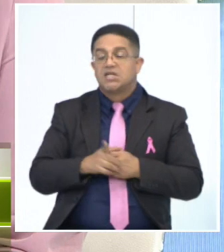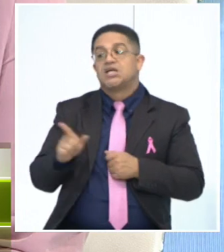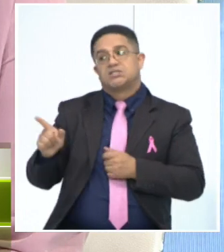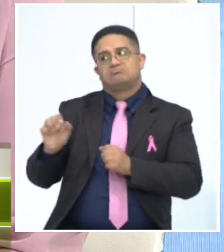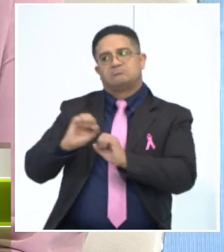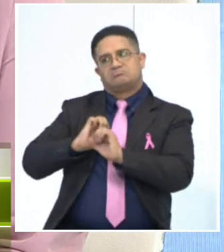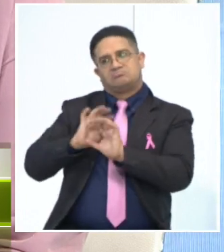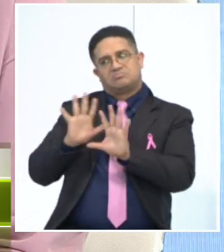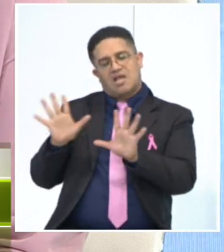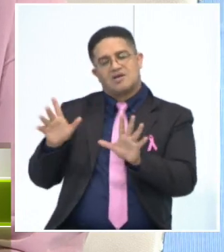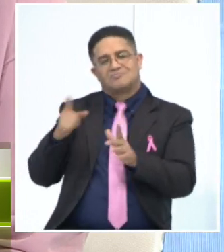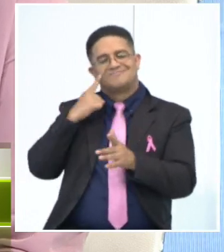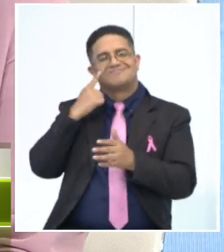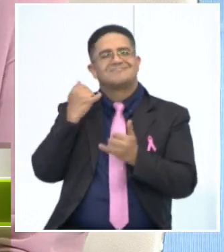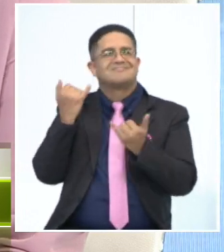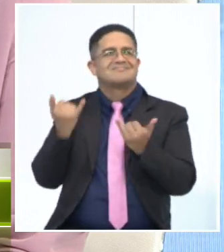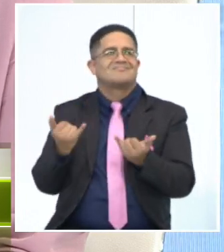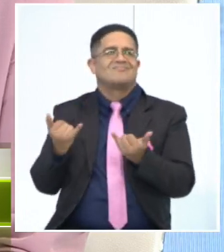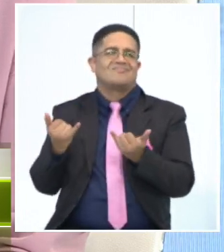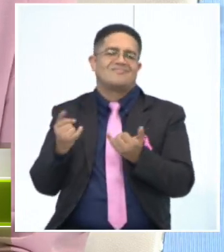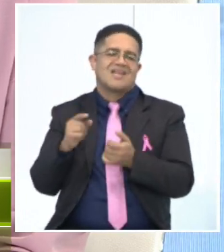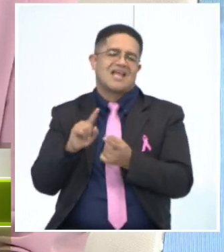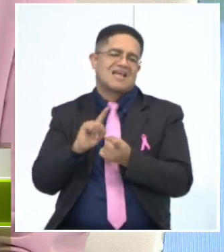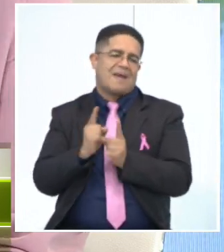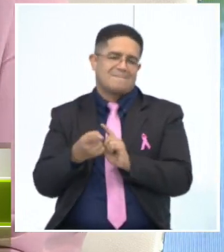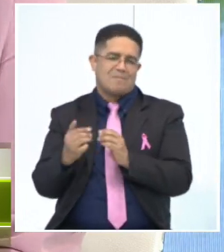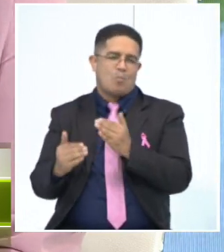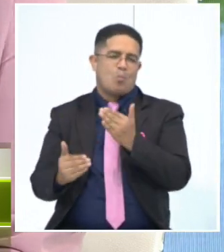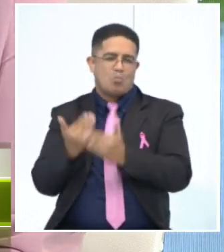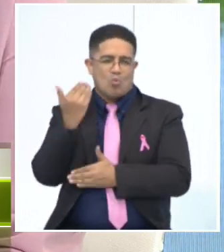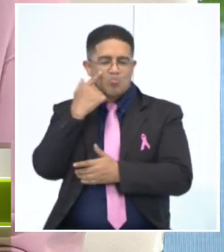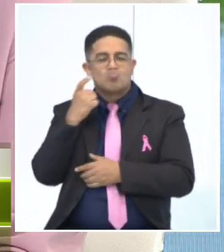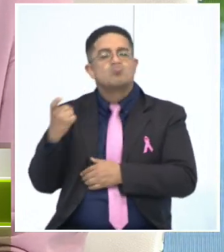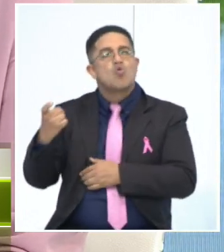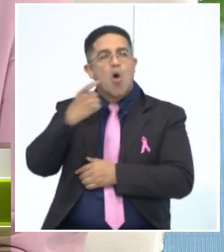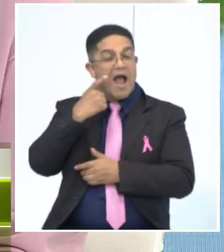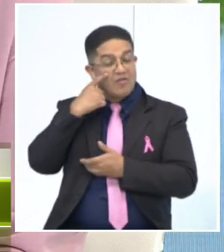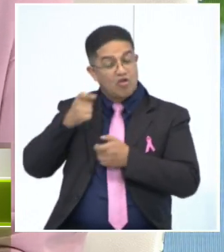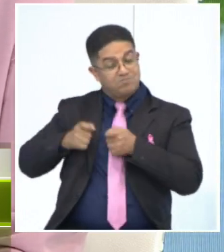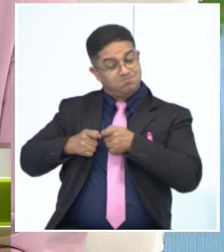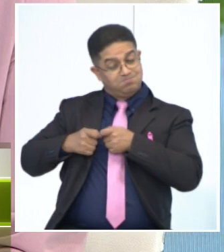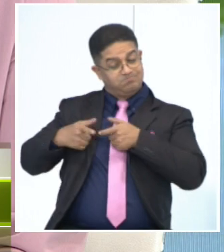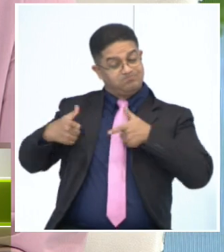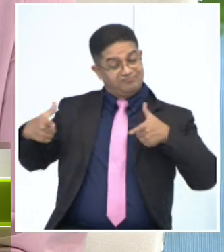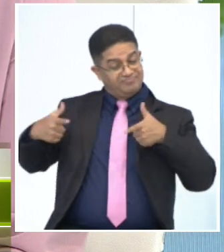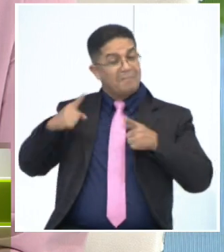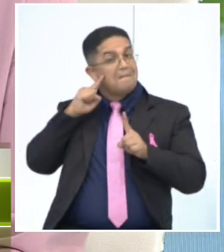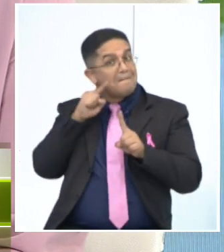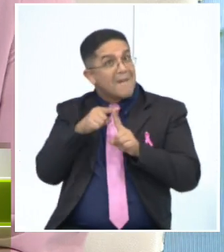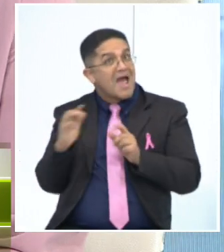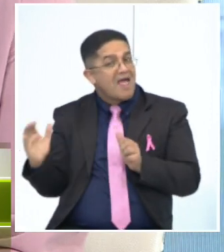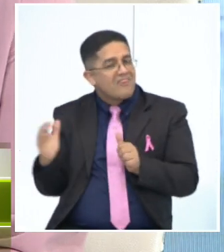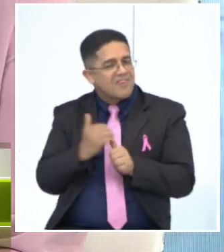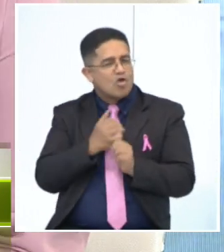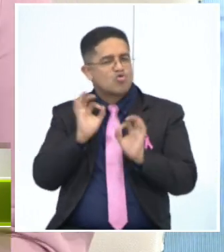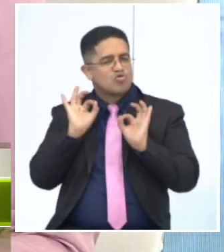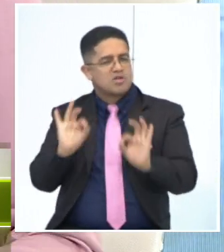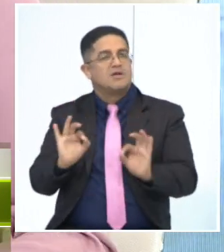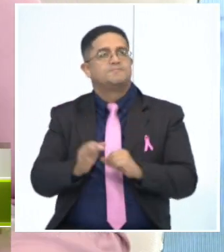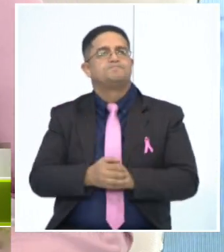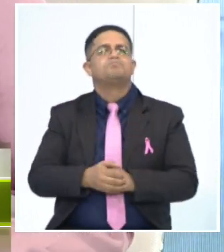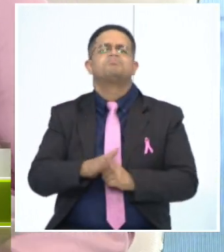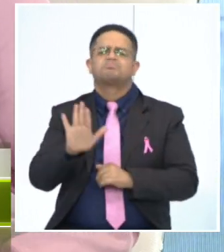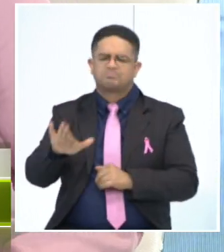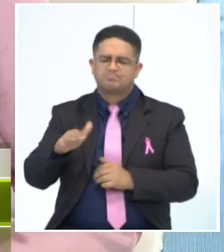han cambiado también los parámetros, pero están en búsqueda también de una resolución mayor a lo que sería un diagnóstico adecuado. Correcto.